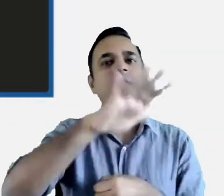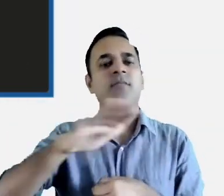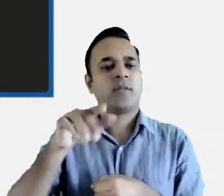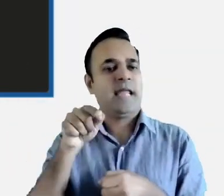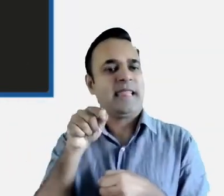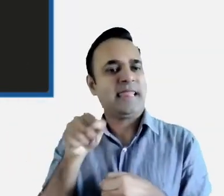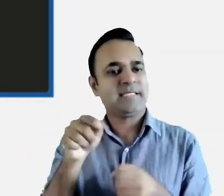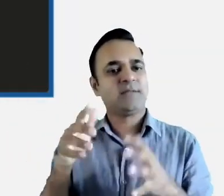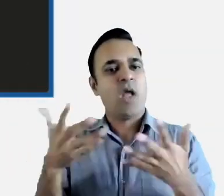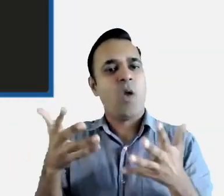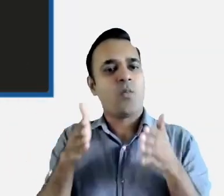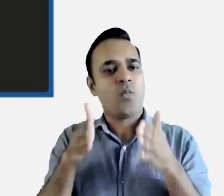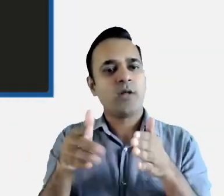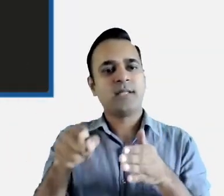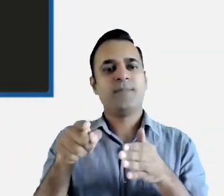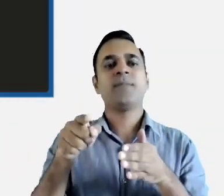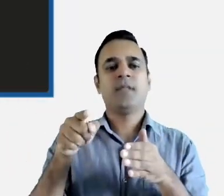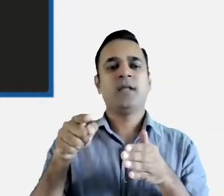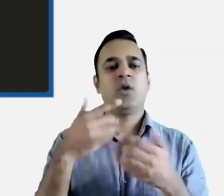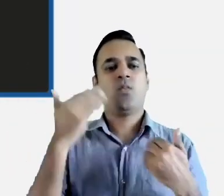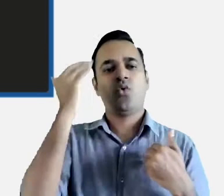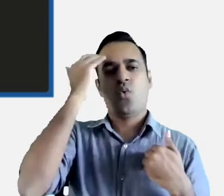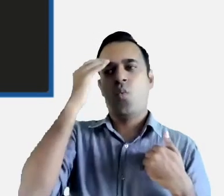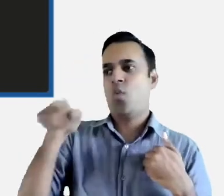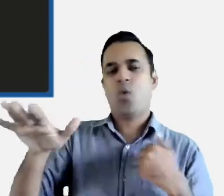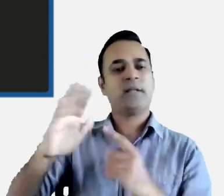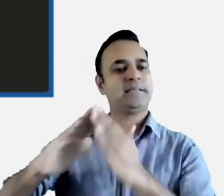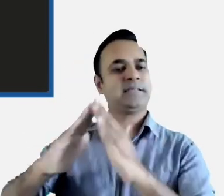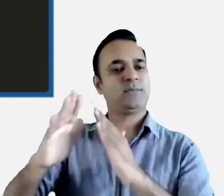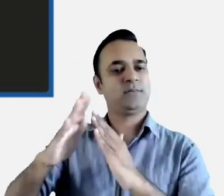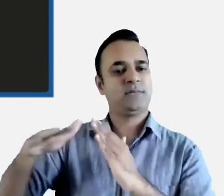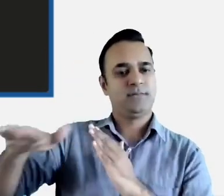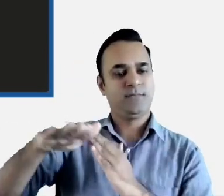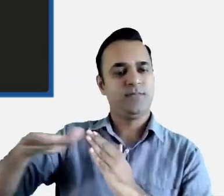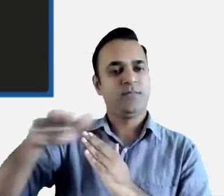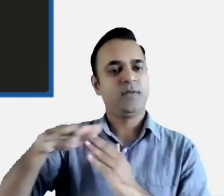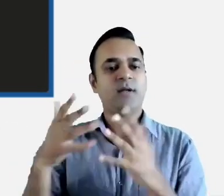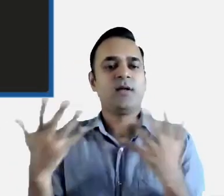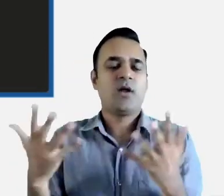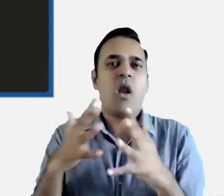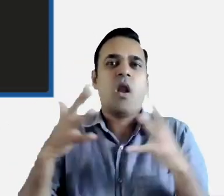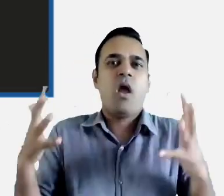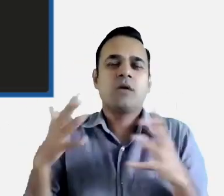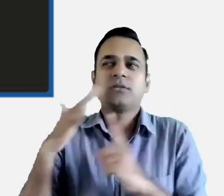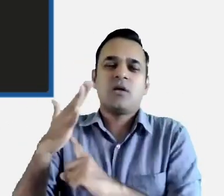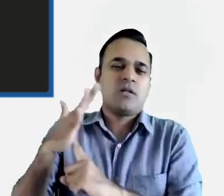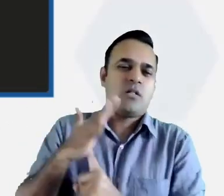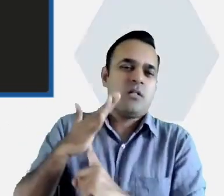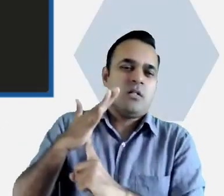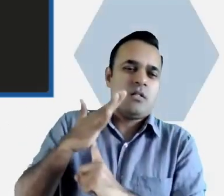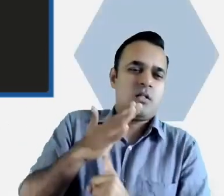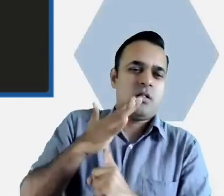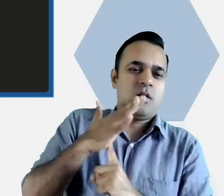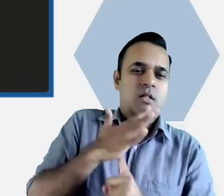como consecuencia de administrar el territorio y responder a los problemas y a las preocupaciones de la gente.